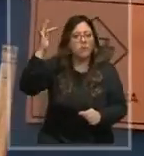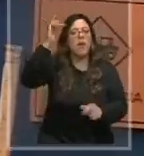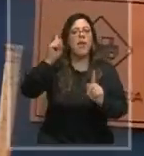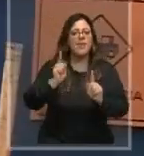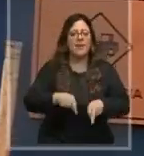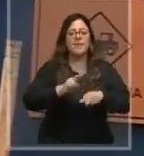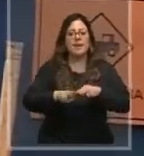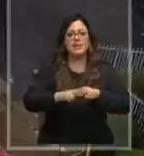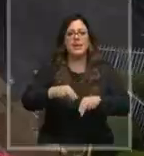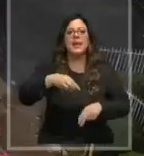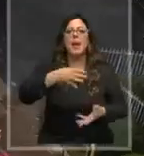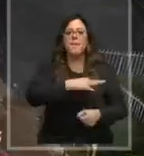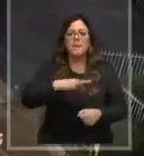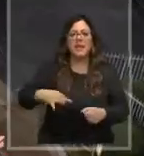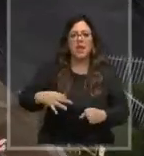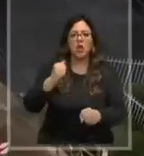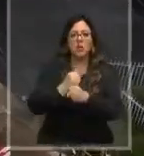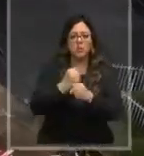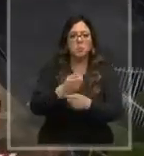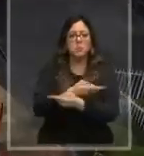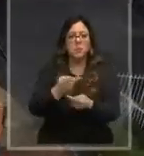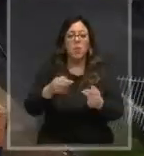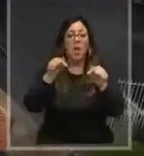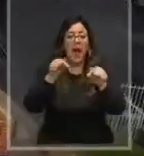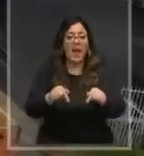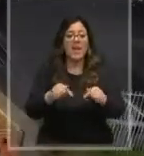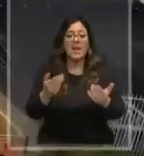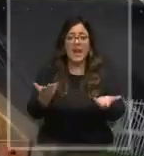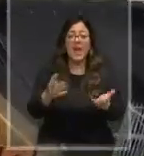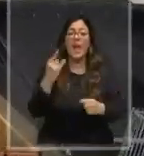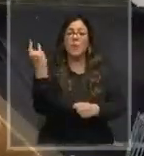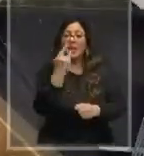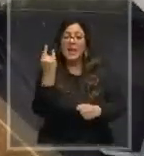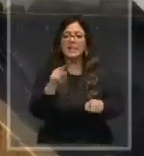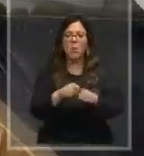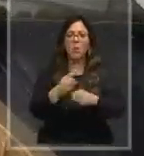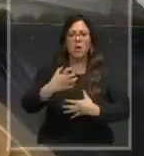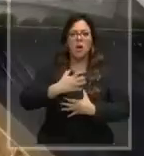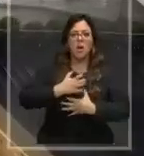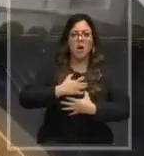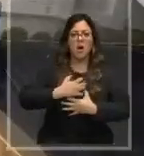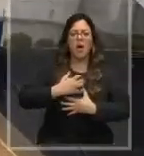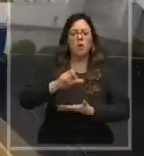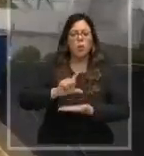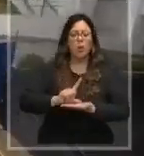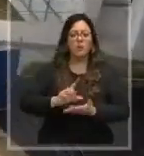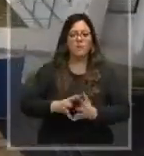por parte del MOP. Coletazos de una emergencia que no deja de alarmar en la zona.